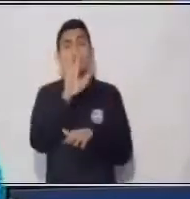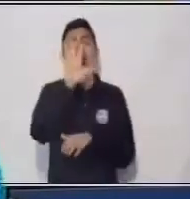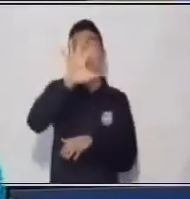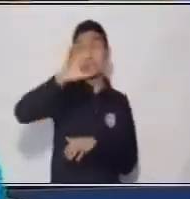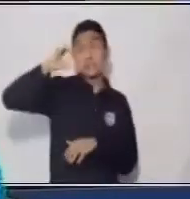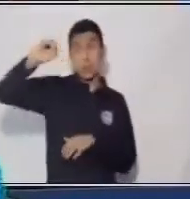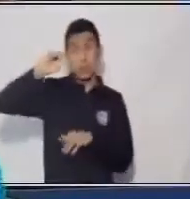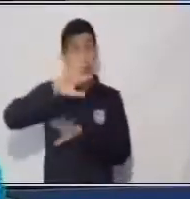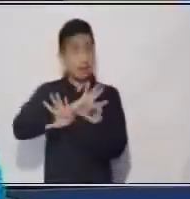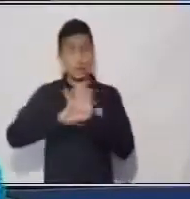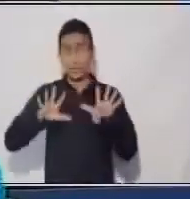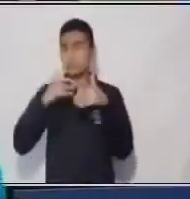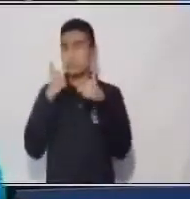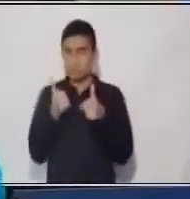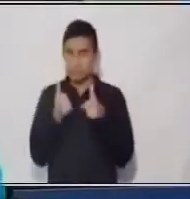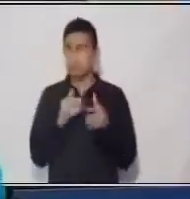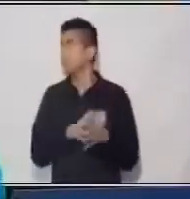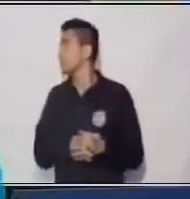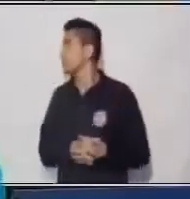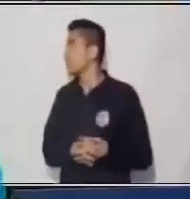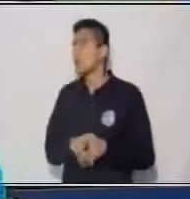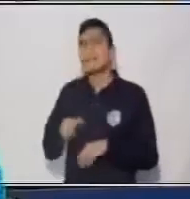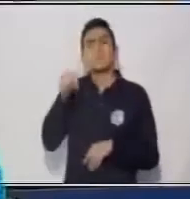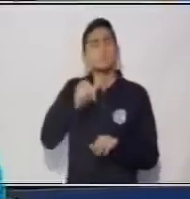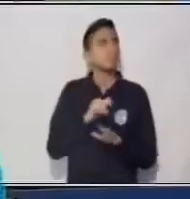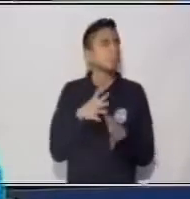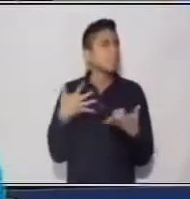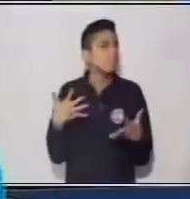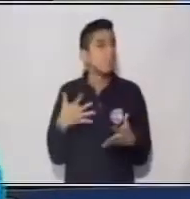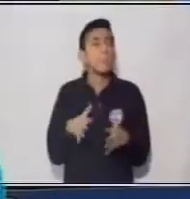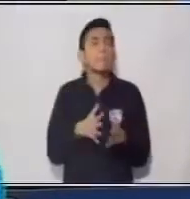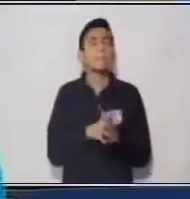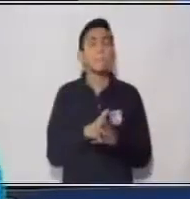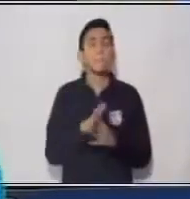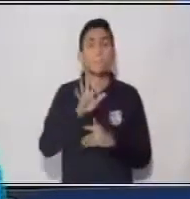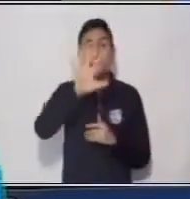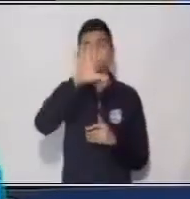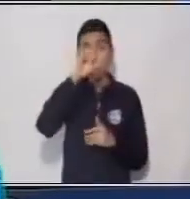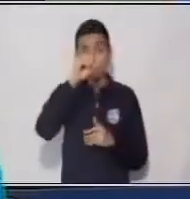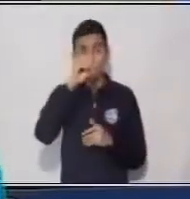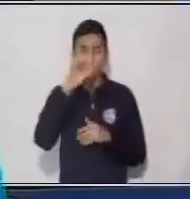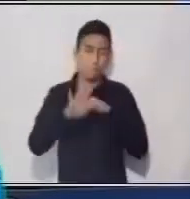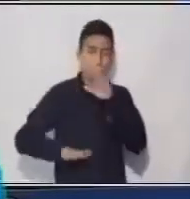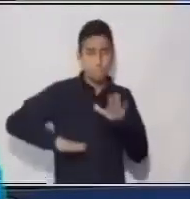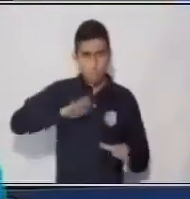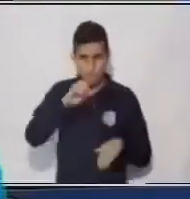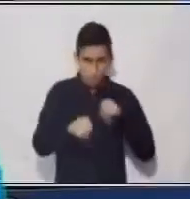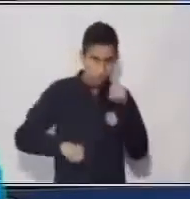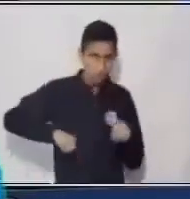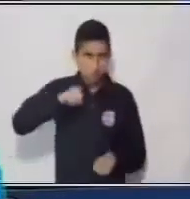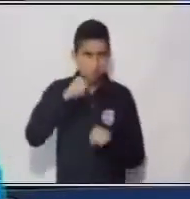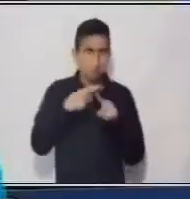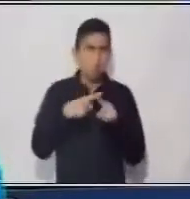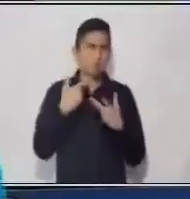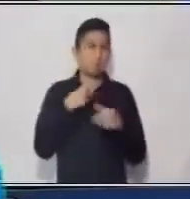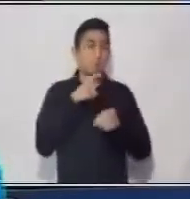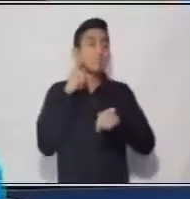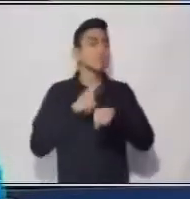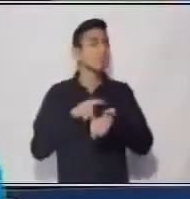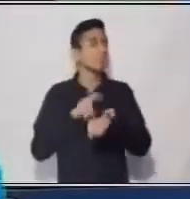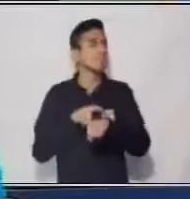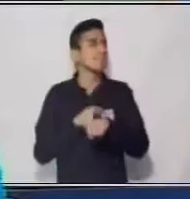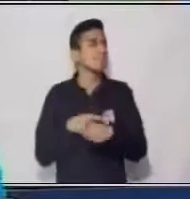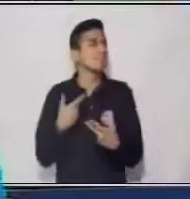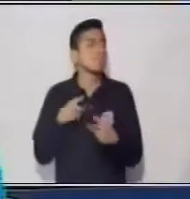50. Ahora di 50 pasos nada más. Pero el tiempo